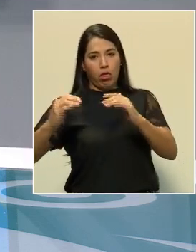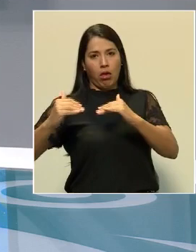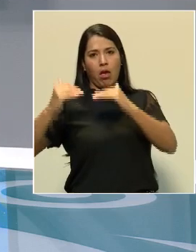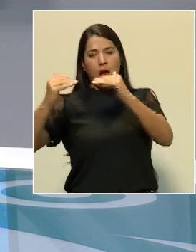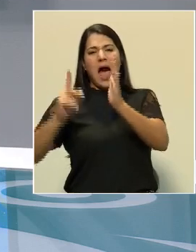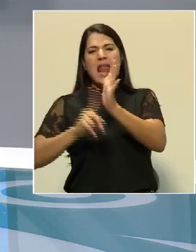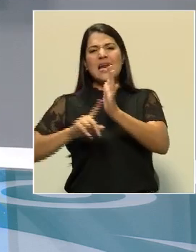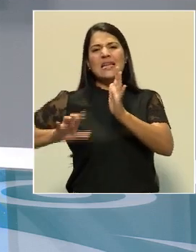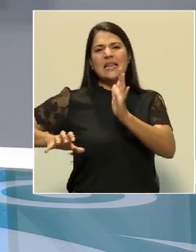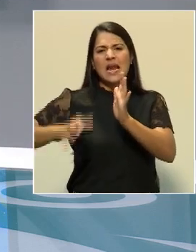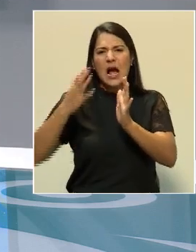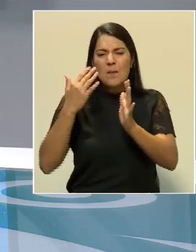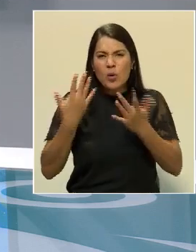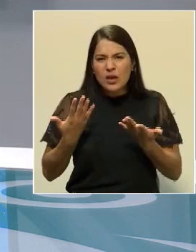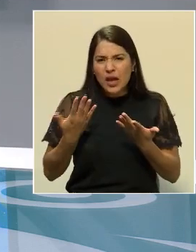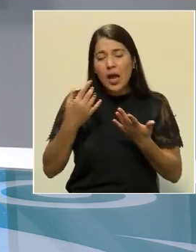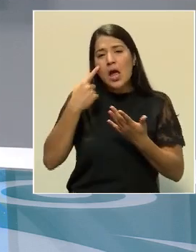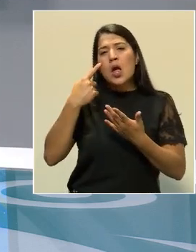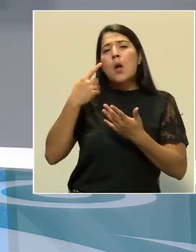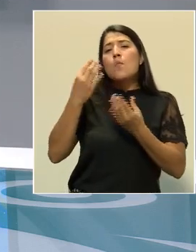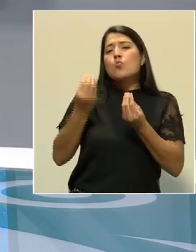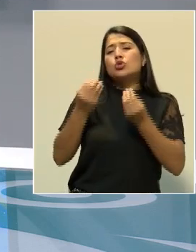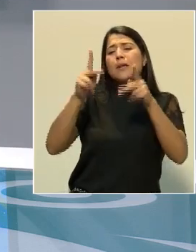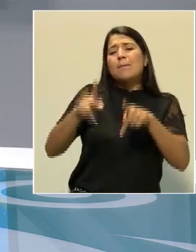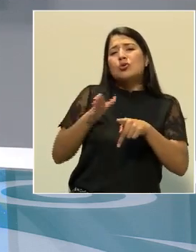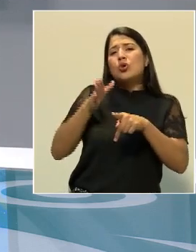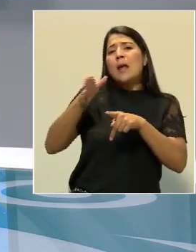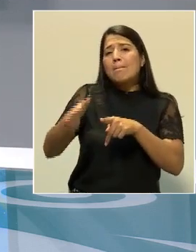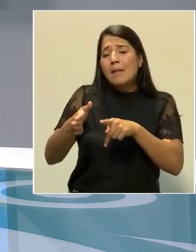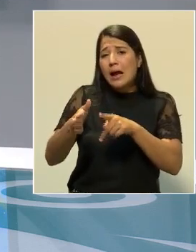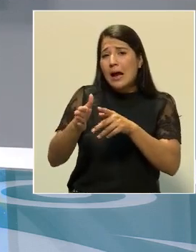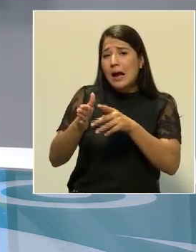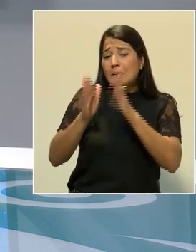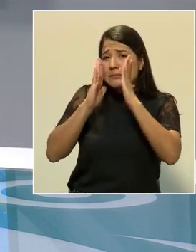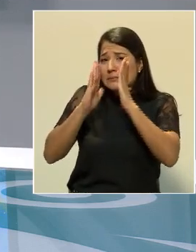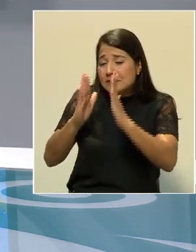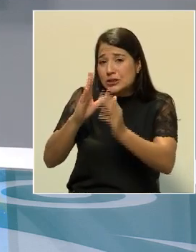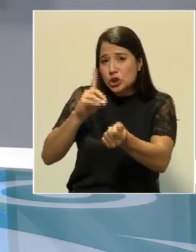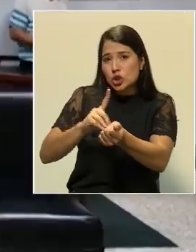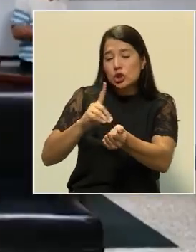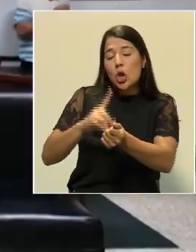en las consultas por síntomas relacionados a la COVID-19.